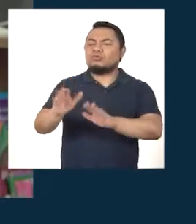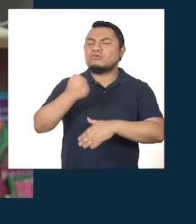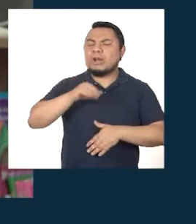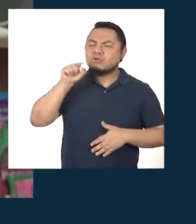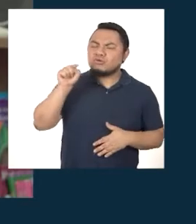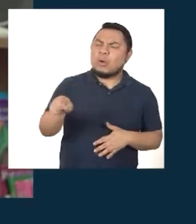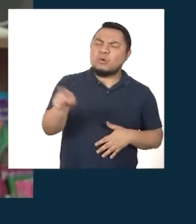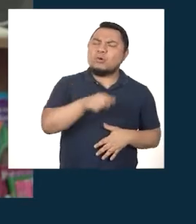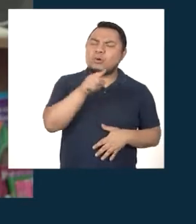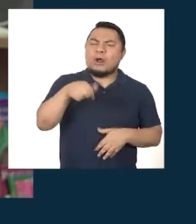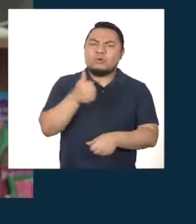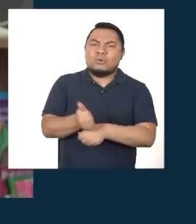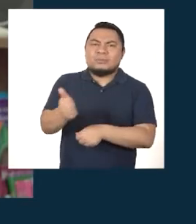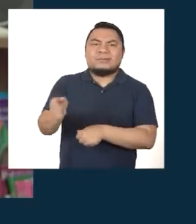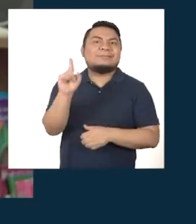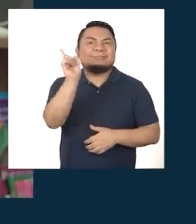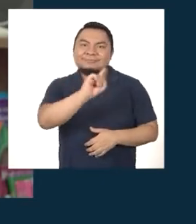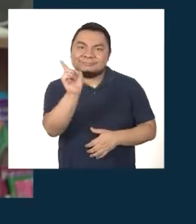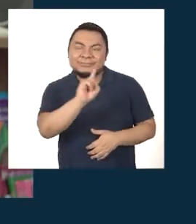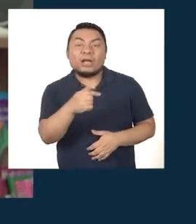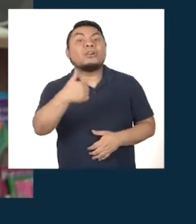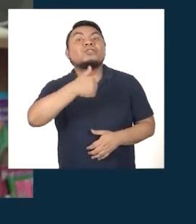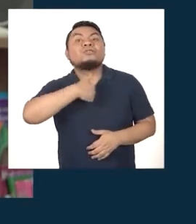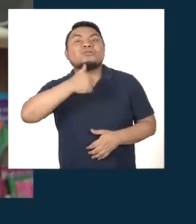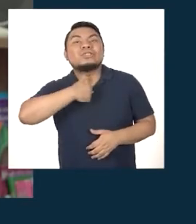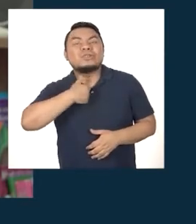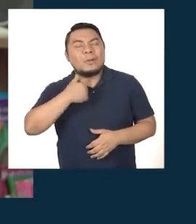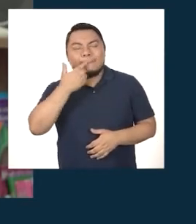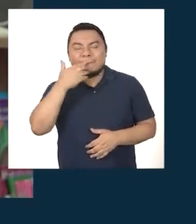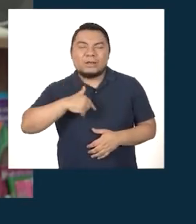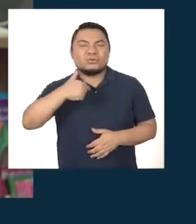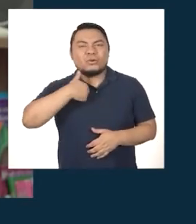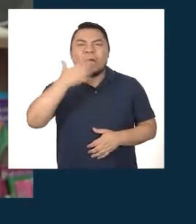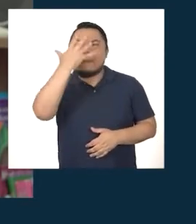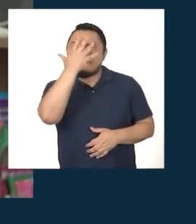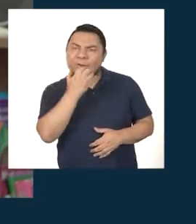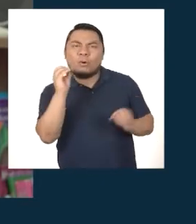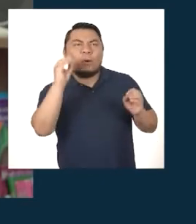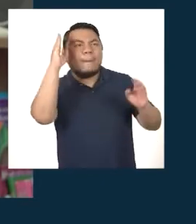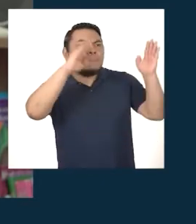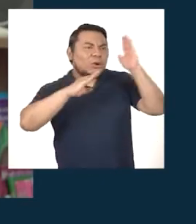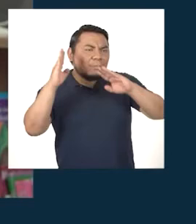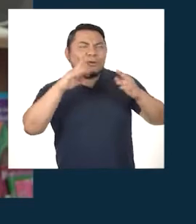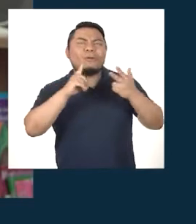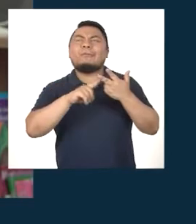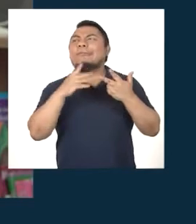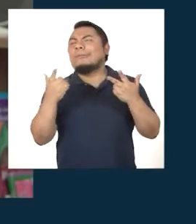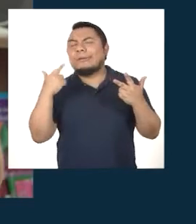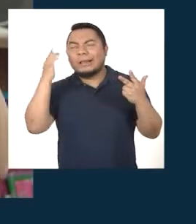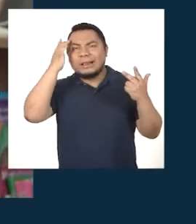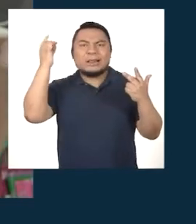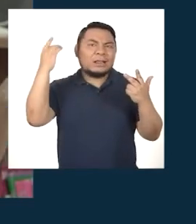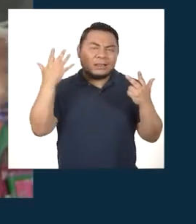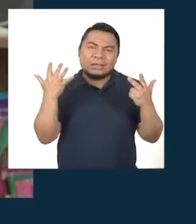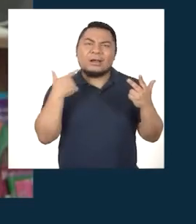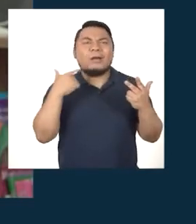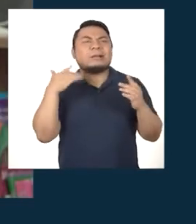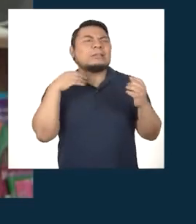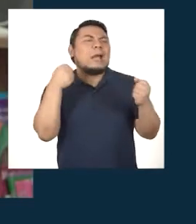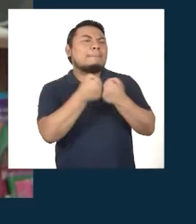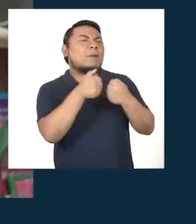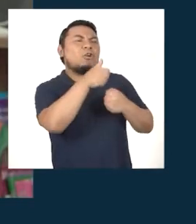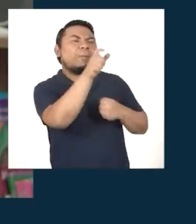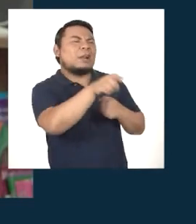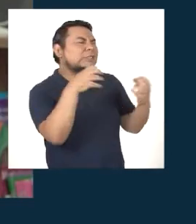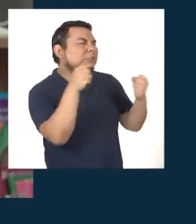niño, pero en realidad es porque yo estoy o preocupada o estoy enojada por otro tema personal, o quizás he tenido un conflicto